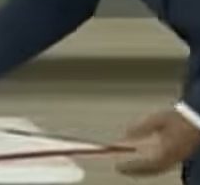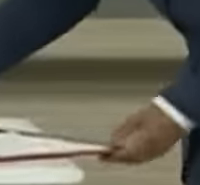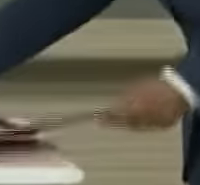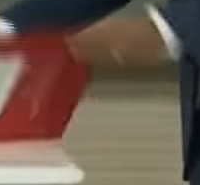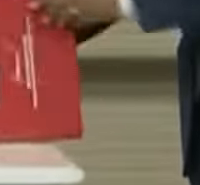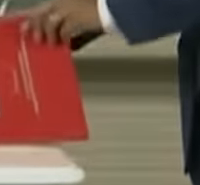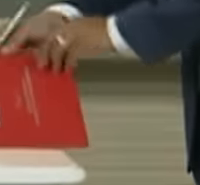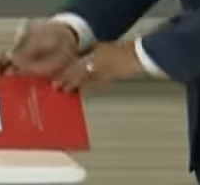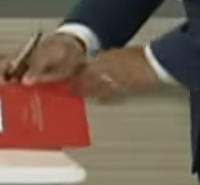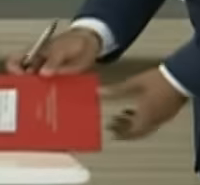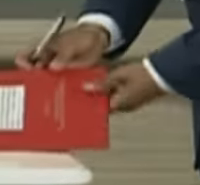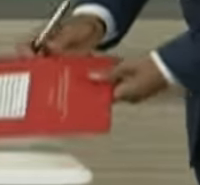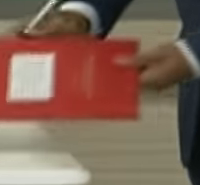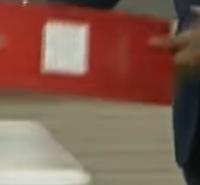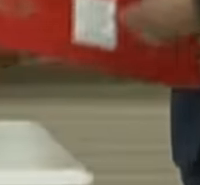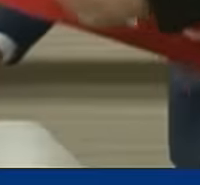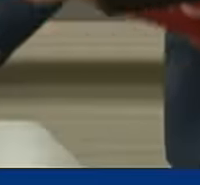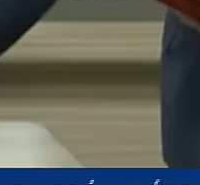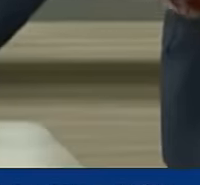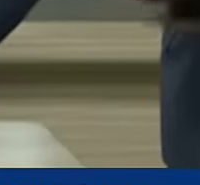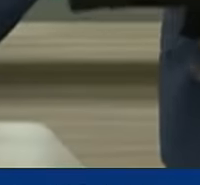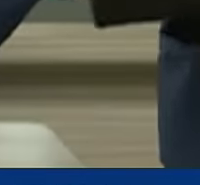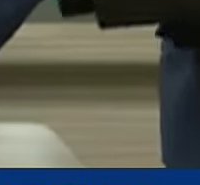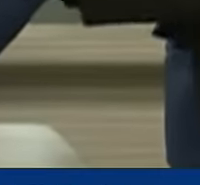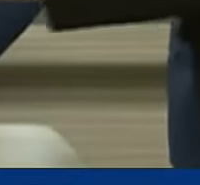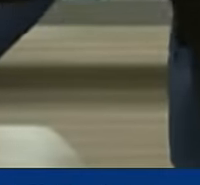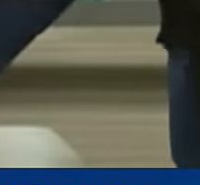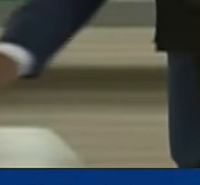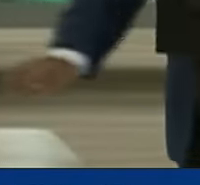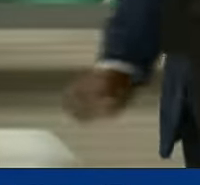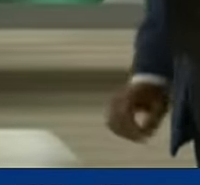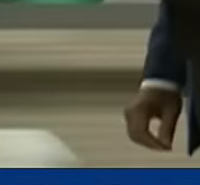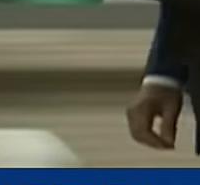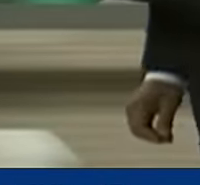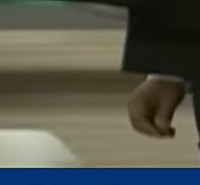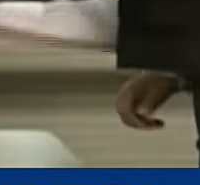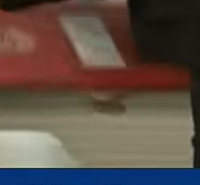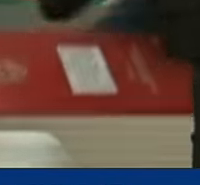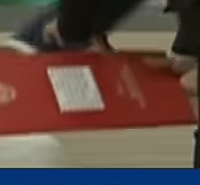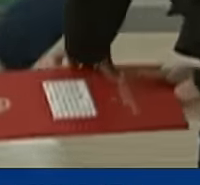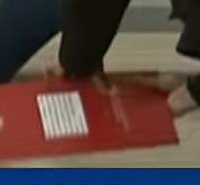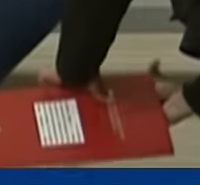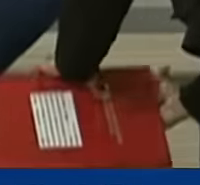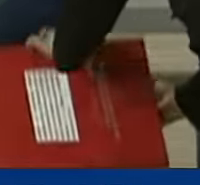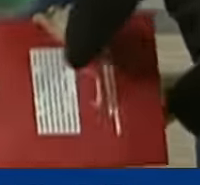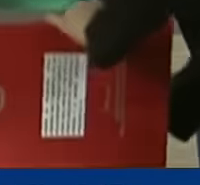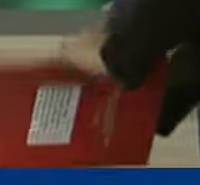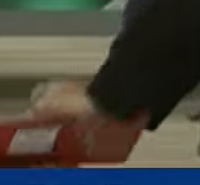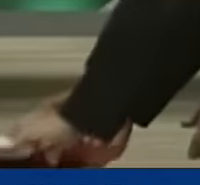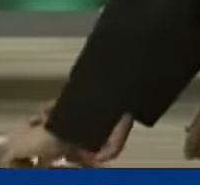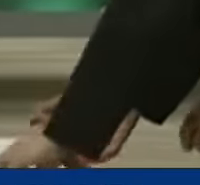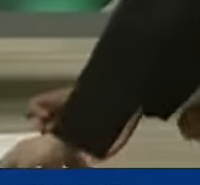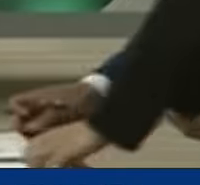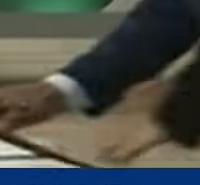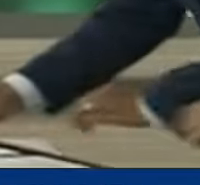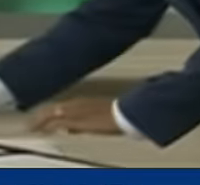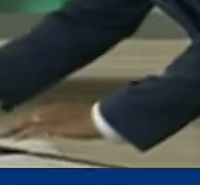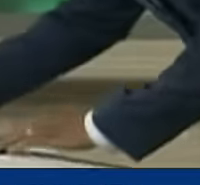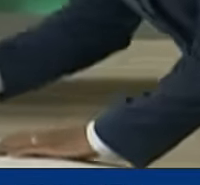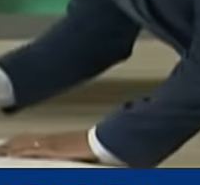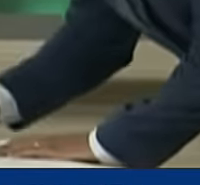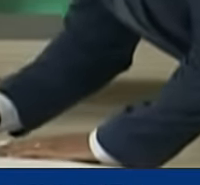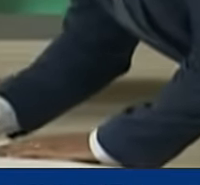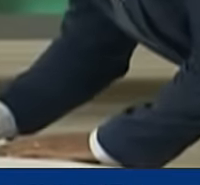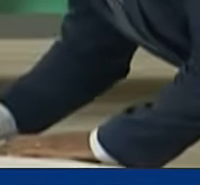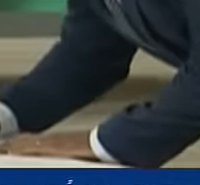anónima. En este segundo acuerdo de factibilidad técnico-económica para el desarrollo del área Boca de Serpiente,